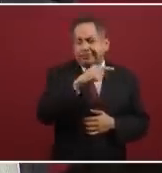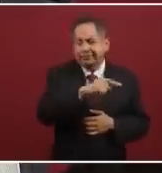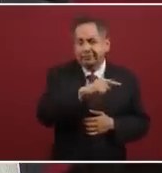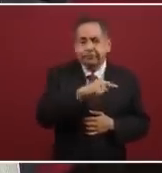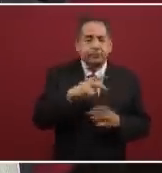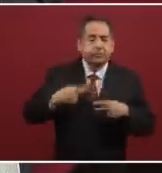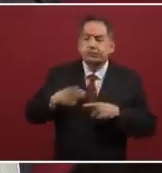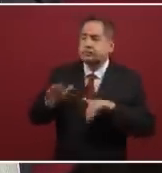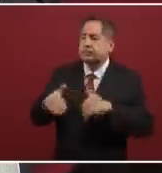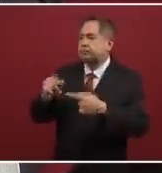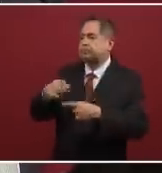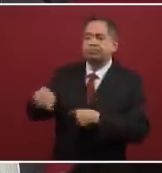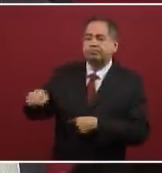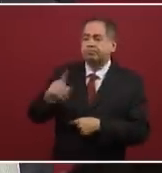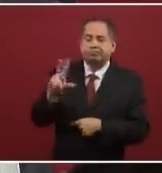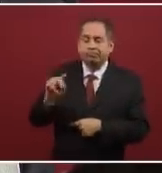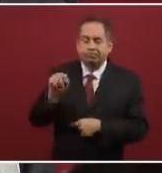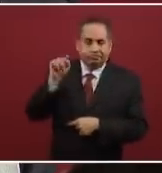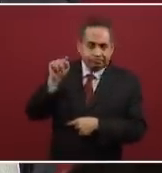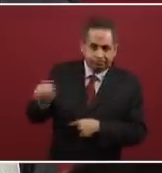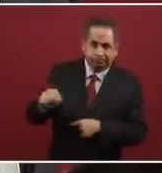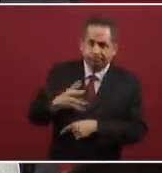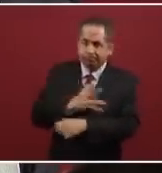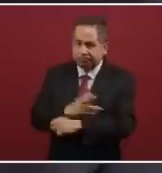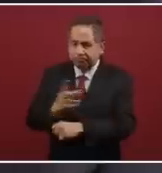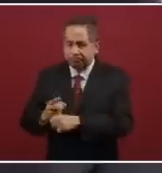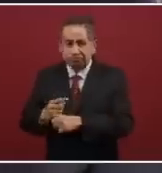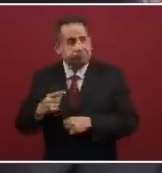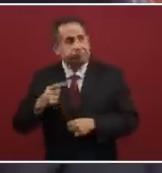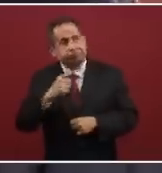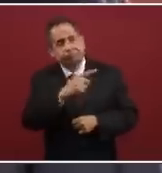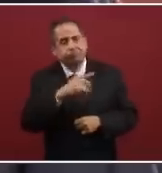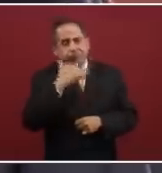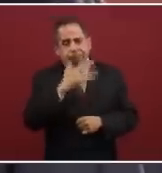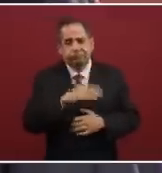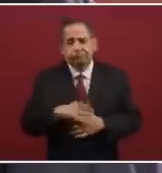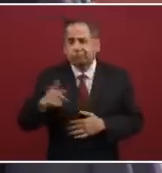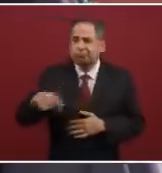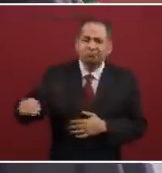no se da de abajo hacia arriba. En